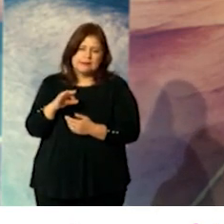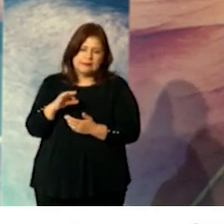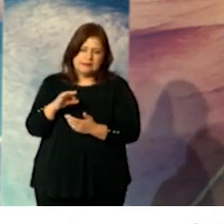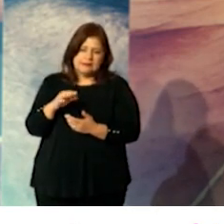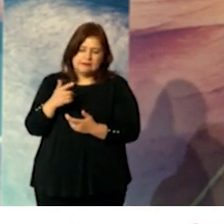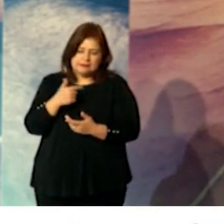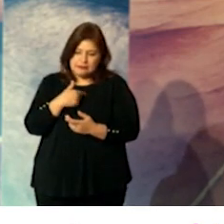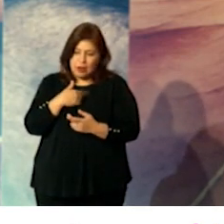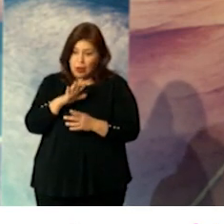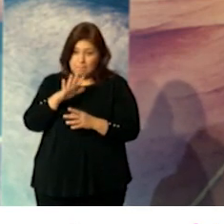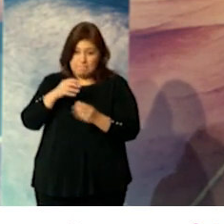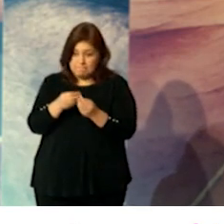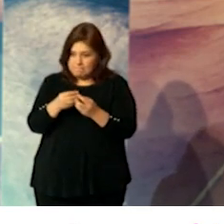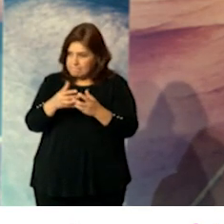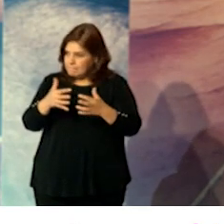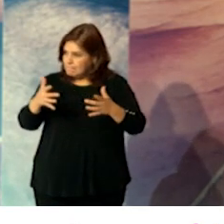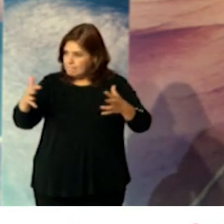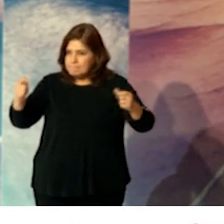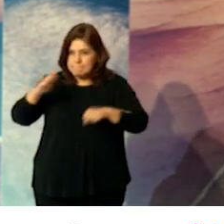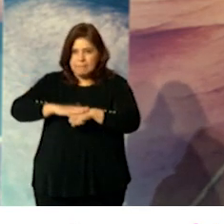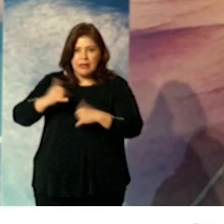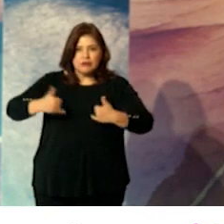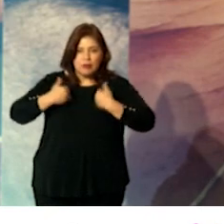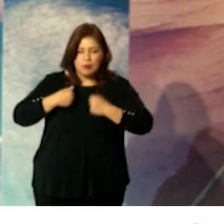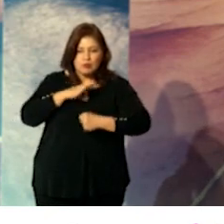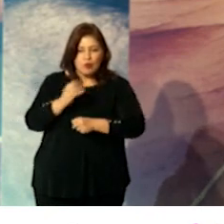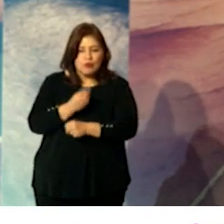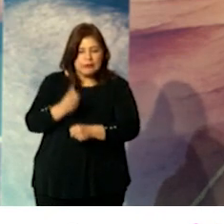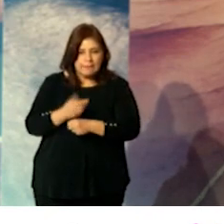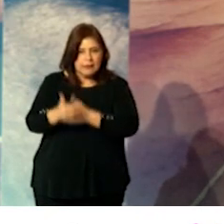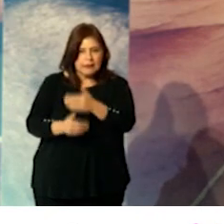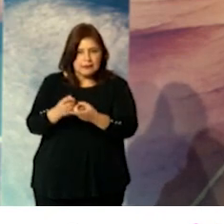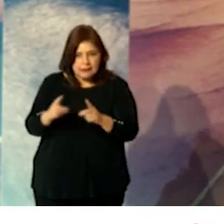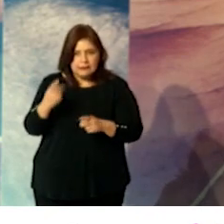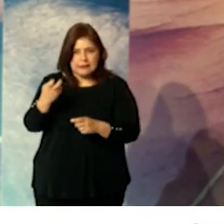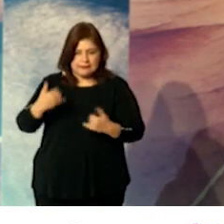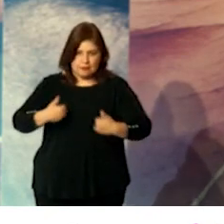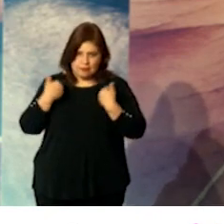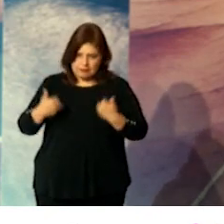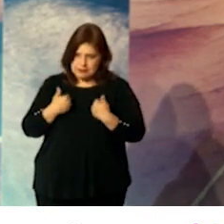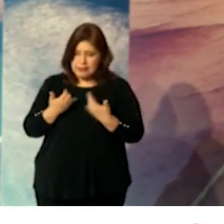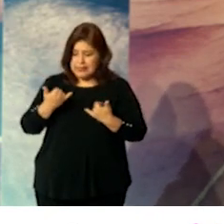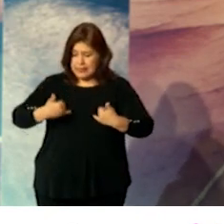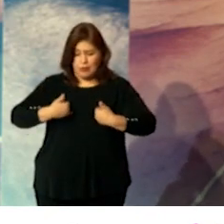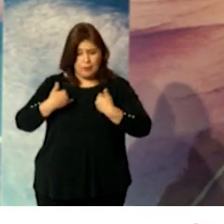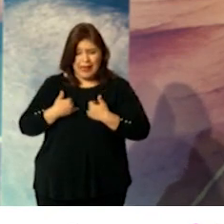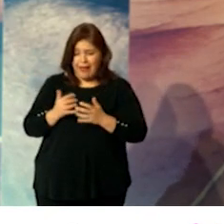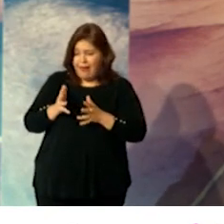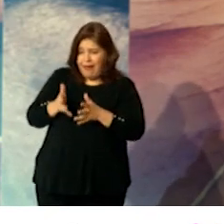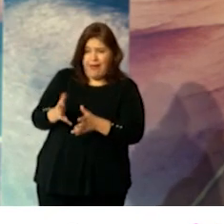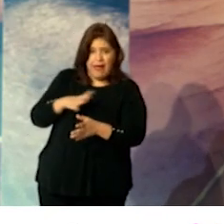donde más jóvenes pueden tener oportunidades de desarrollo como esa juventud está teniendo, ¿no? Entonces, la juventud que está ahí,